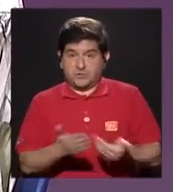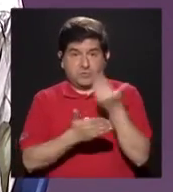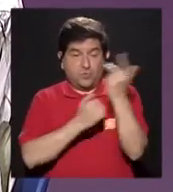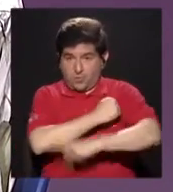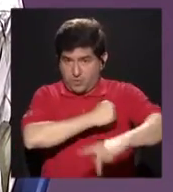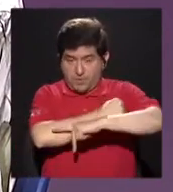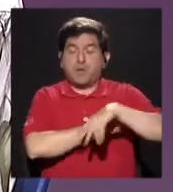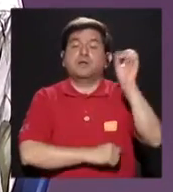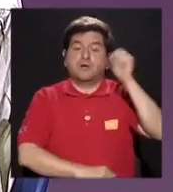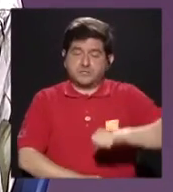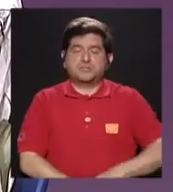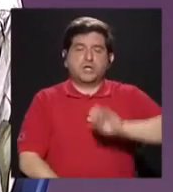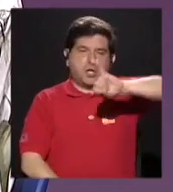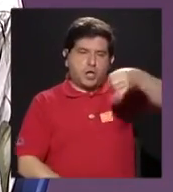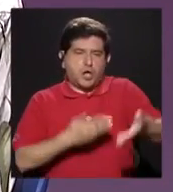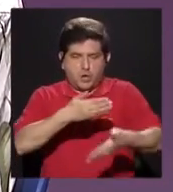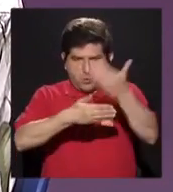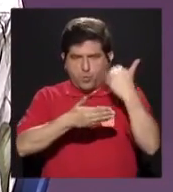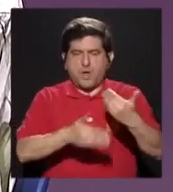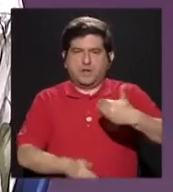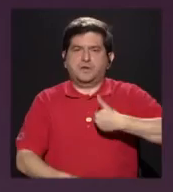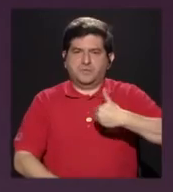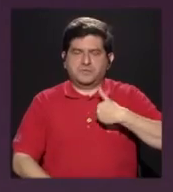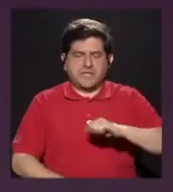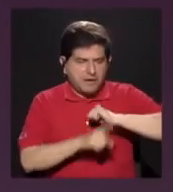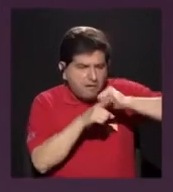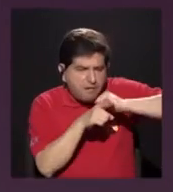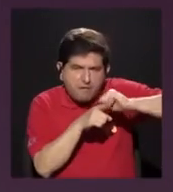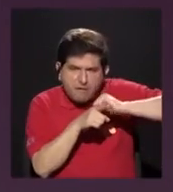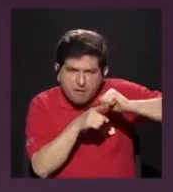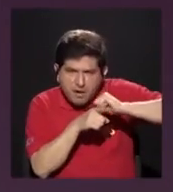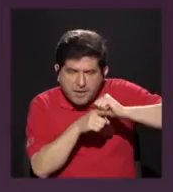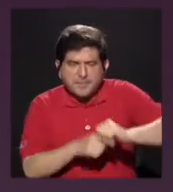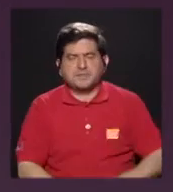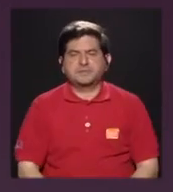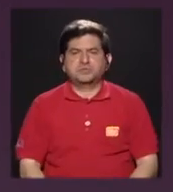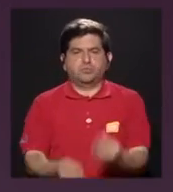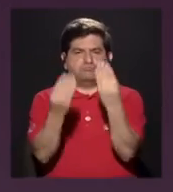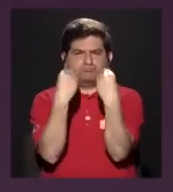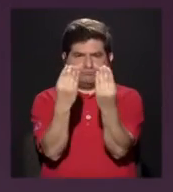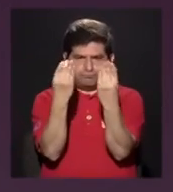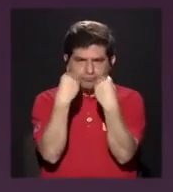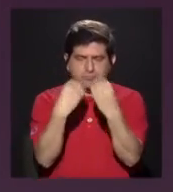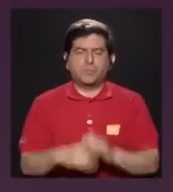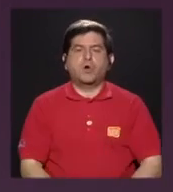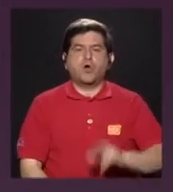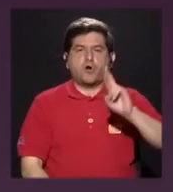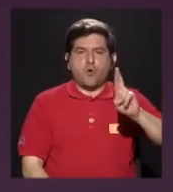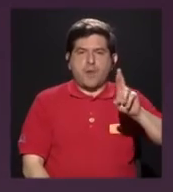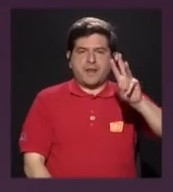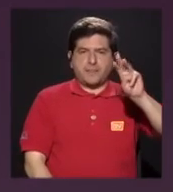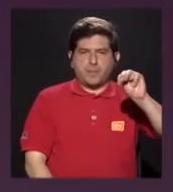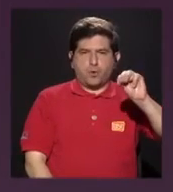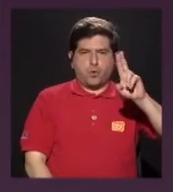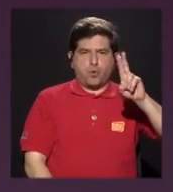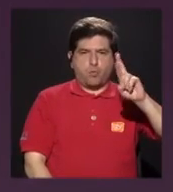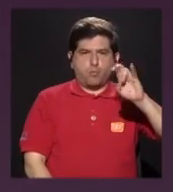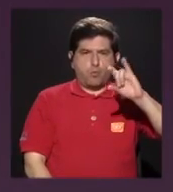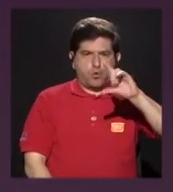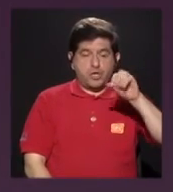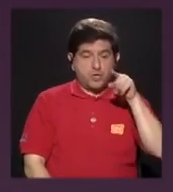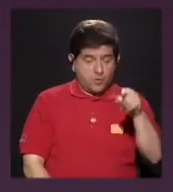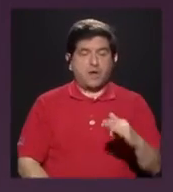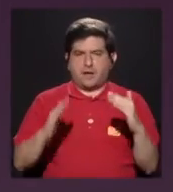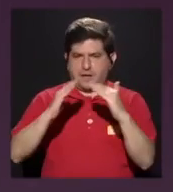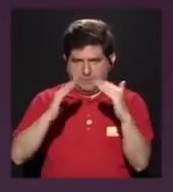sábado pasado que tuvimos una capacitación que nos impartió con roberto murillo y nos dijo él vive en